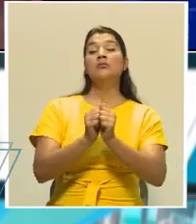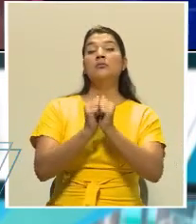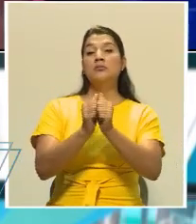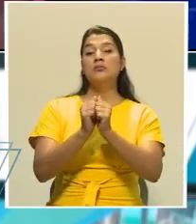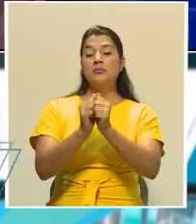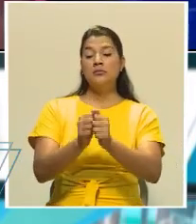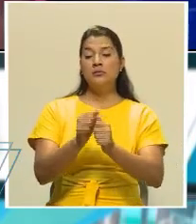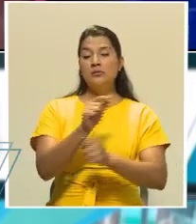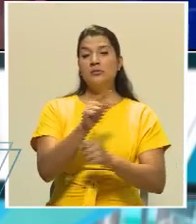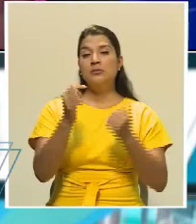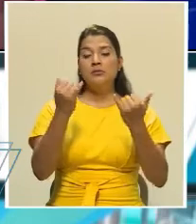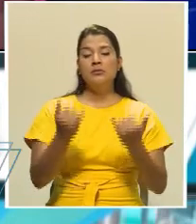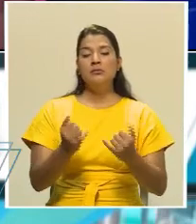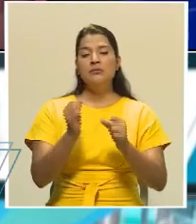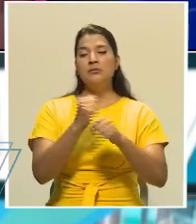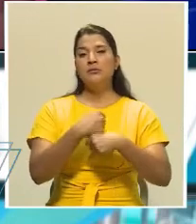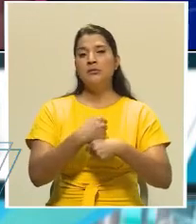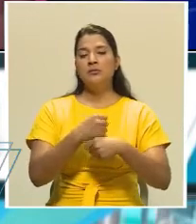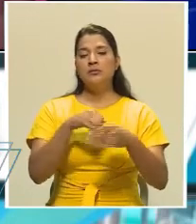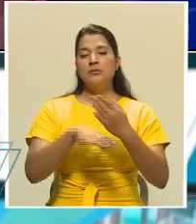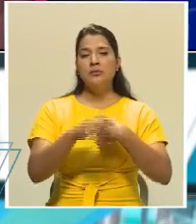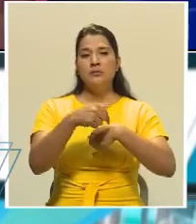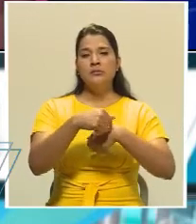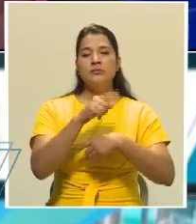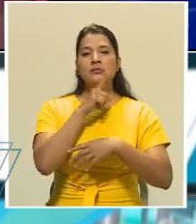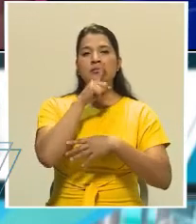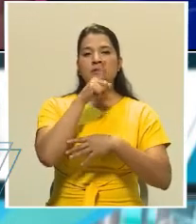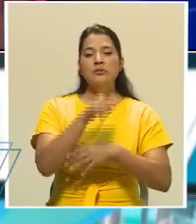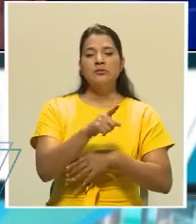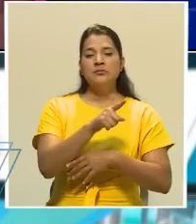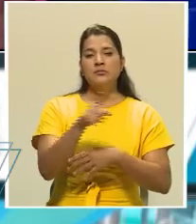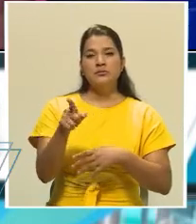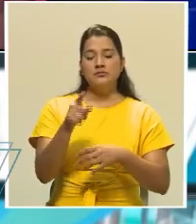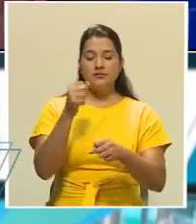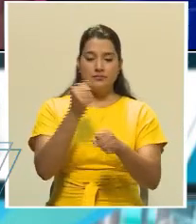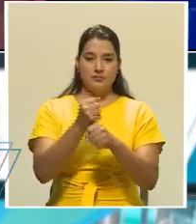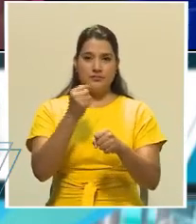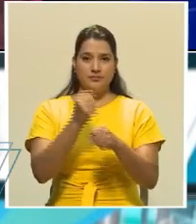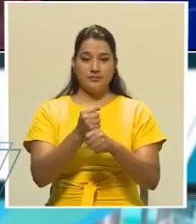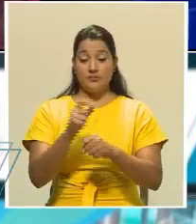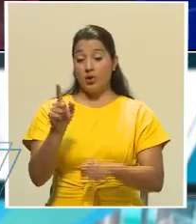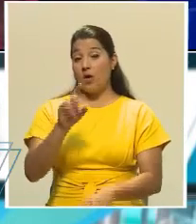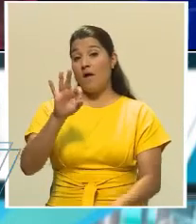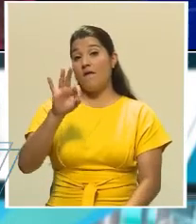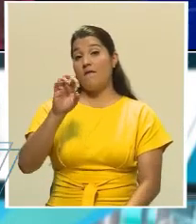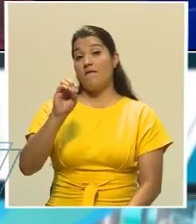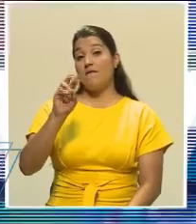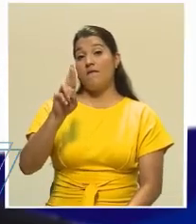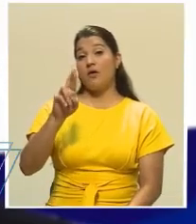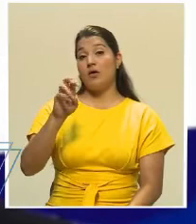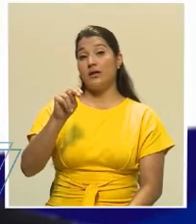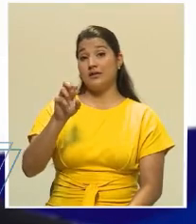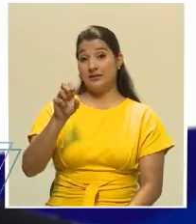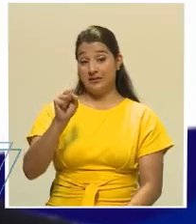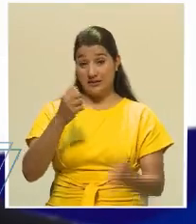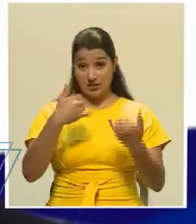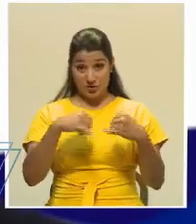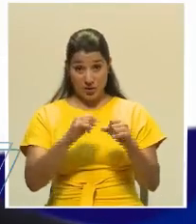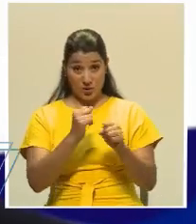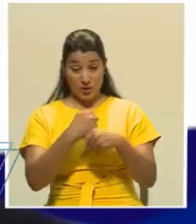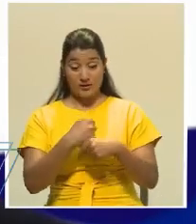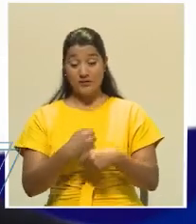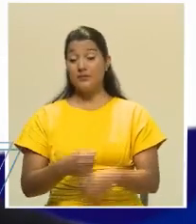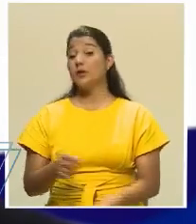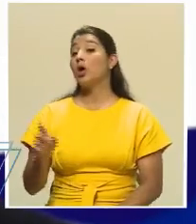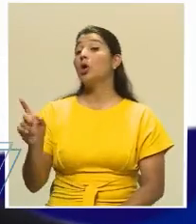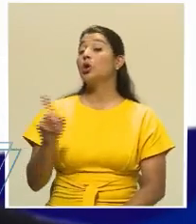ahora en tiempo real el trabajo ya no forense. Estamos,